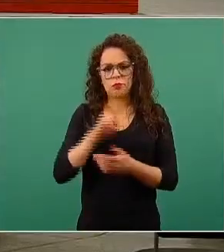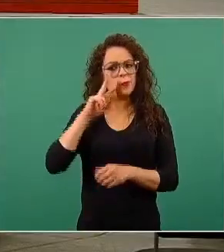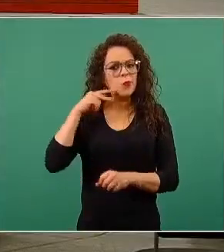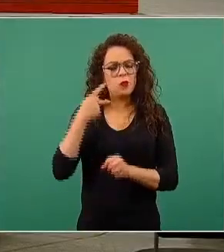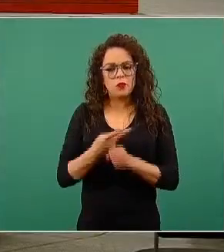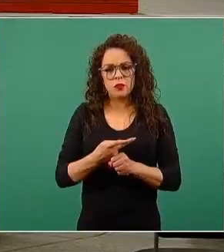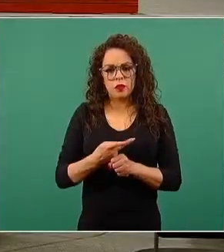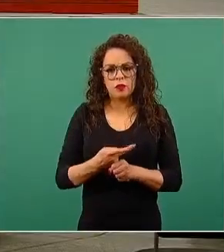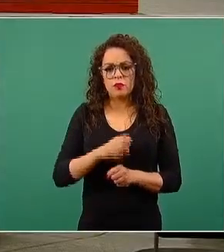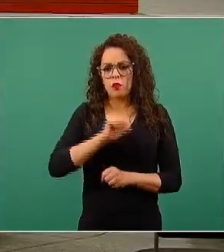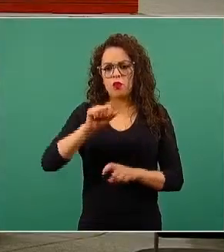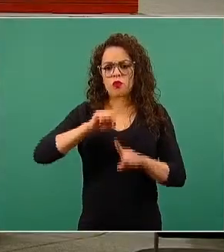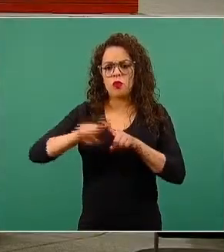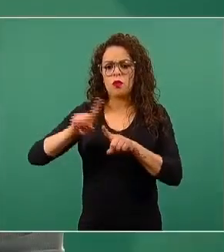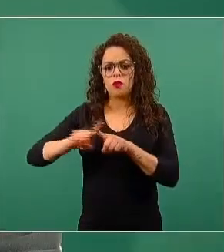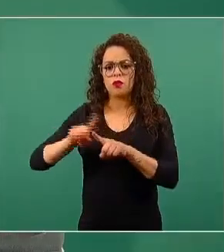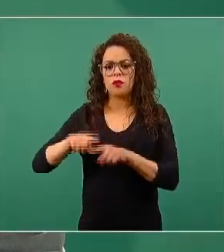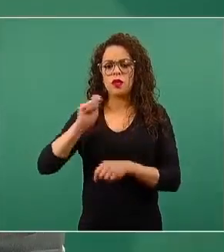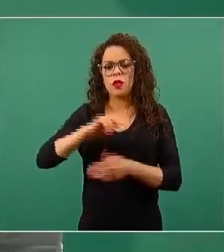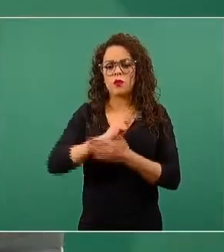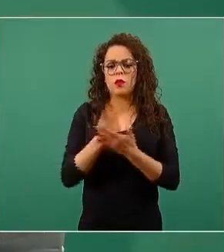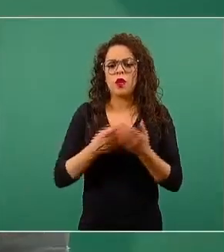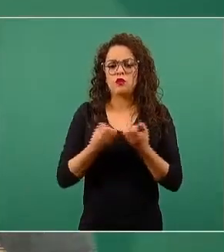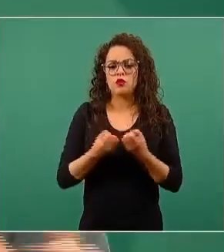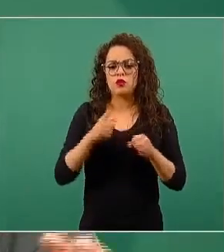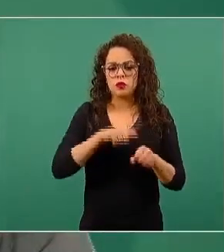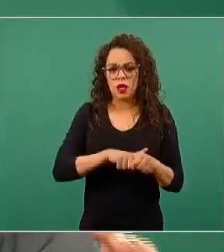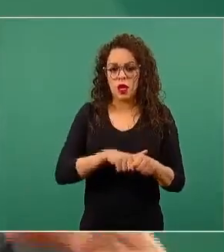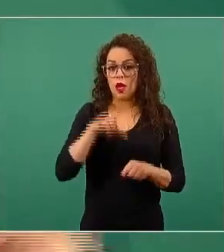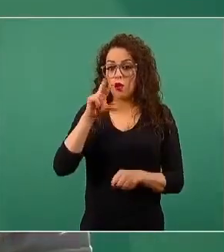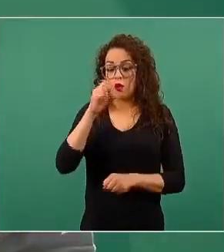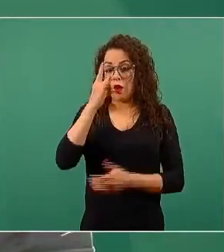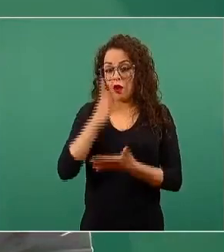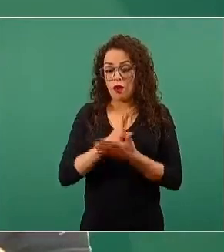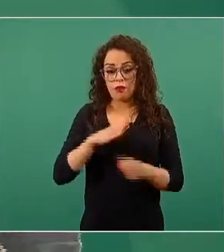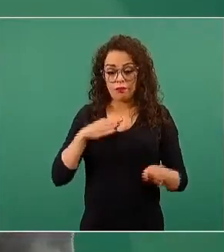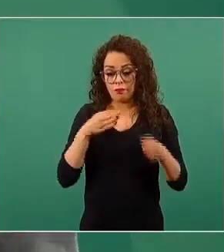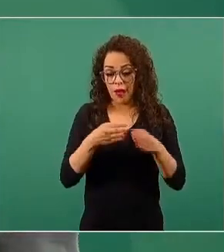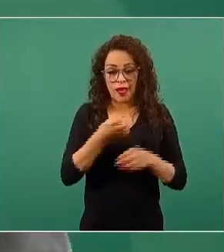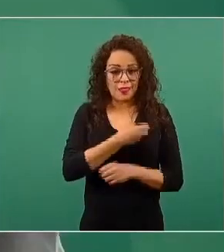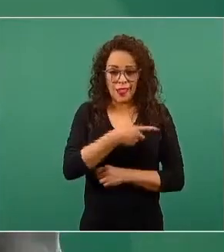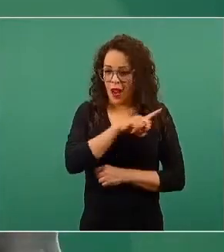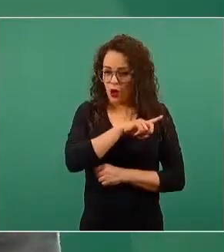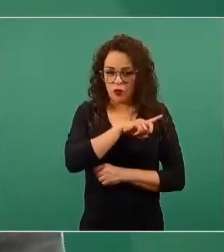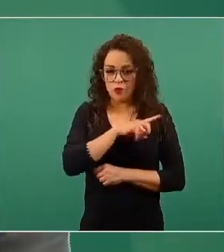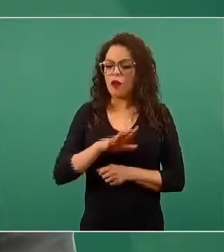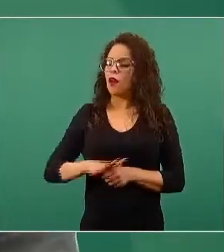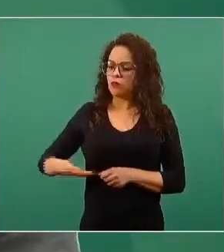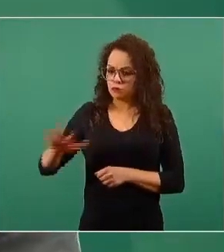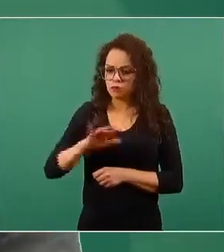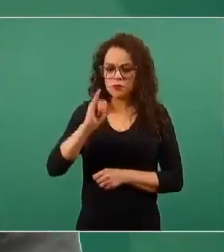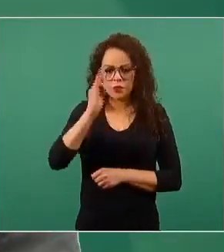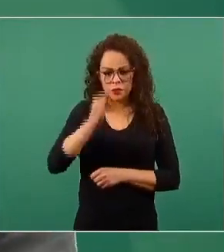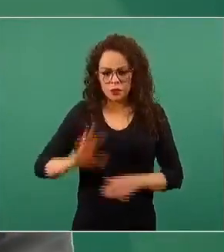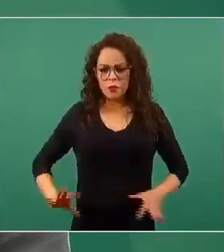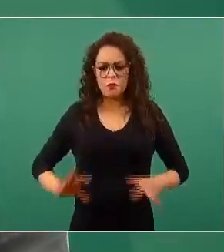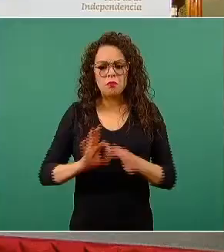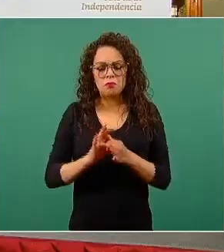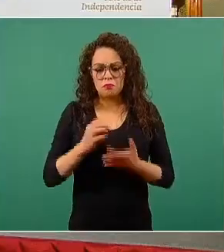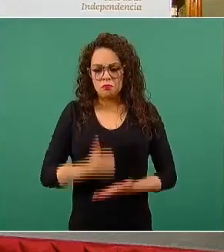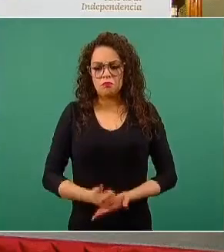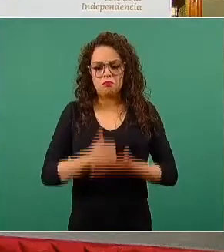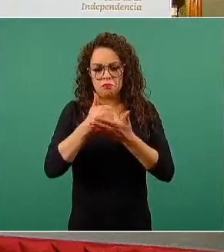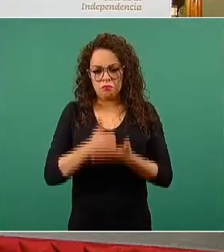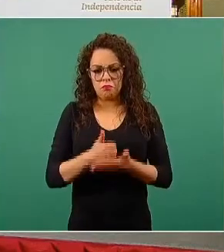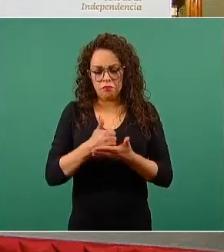programas sociales, más allá de salud, y que se sumen y contribuyan a eso. En forma concreta,